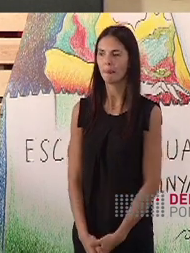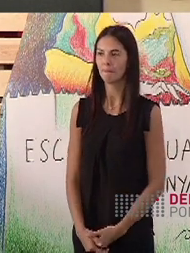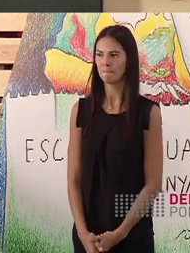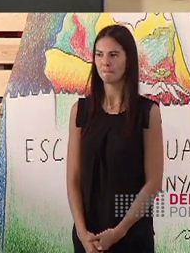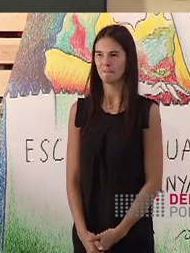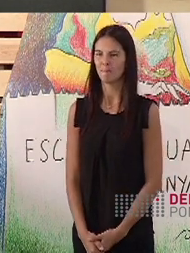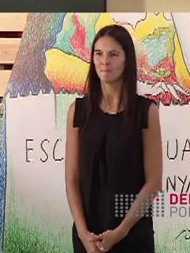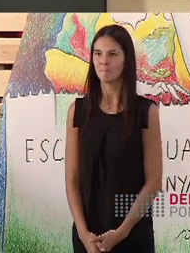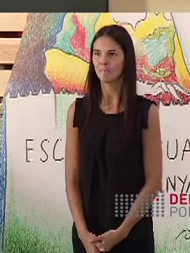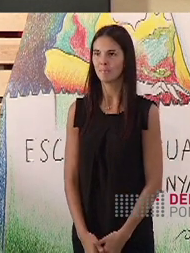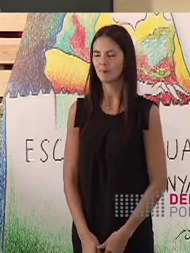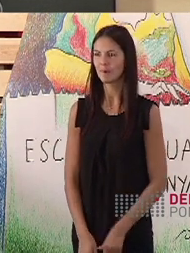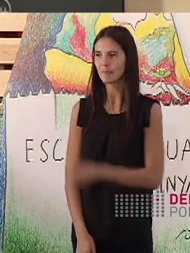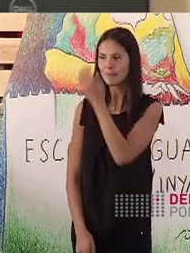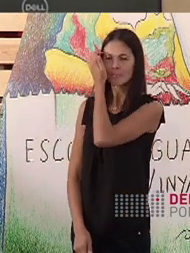Dale.